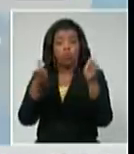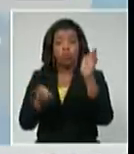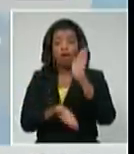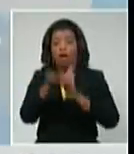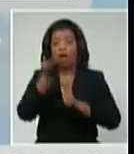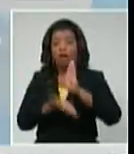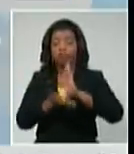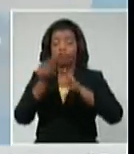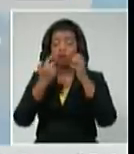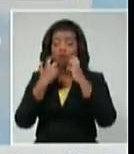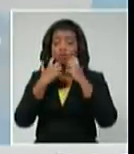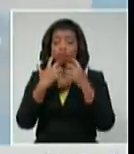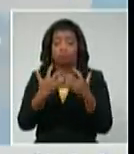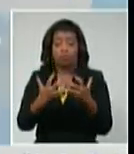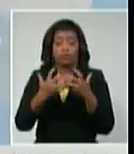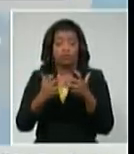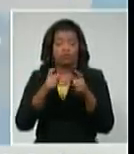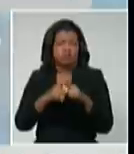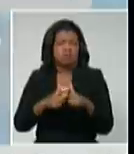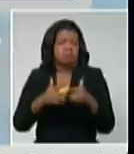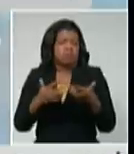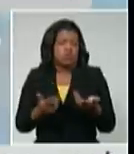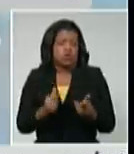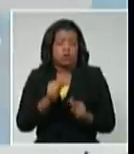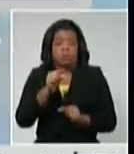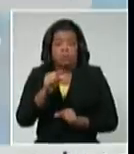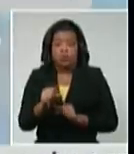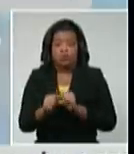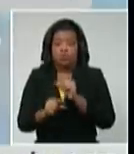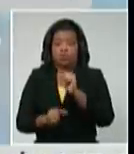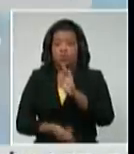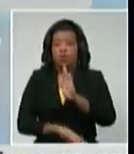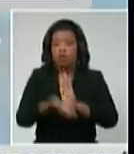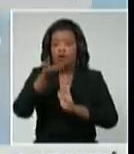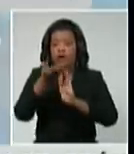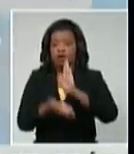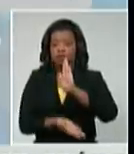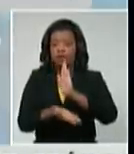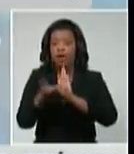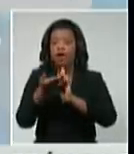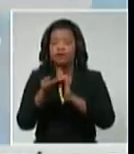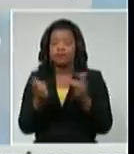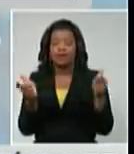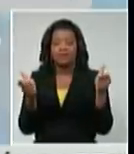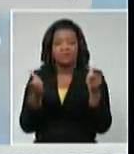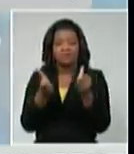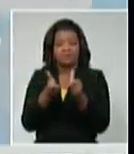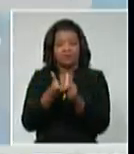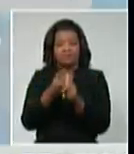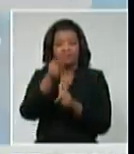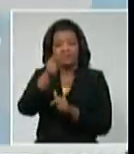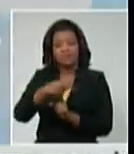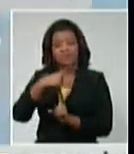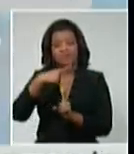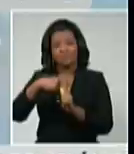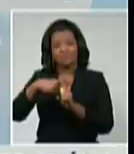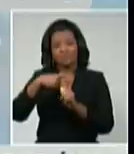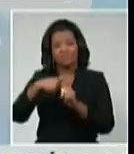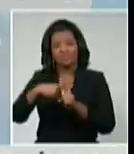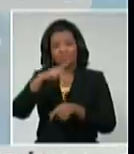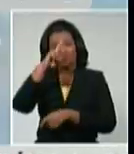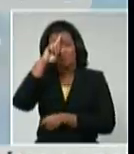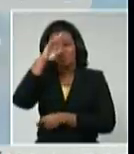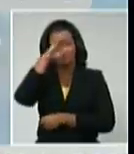medida que se den más altas, pues disminuye el número de casos activos que